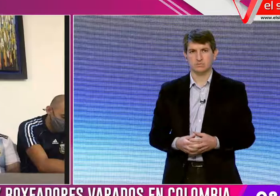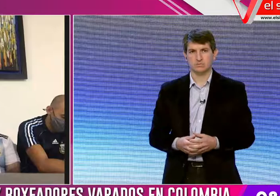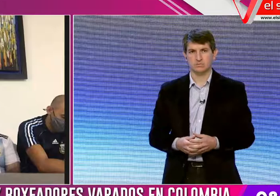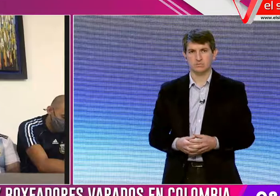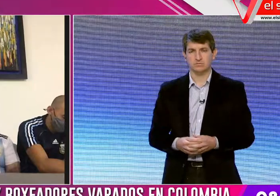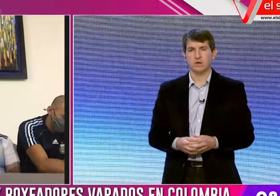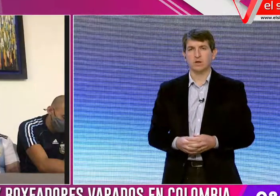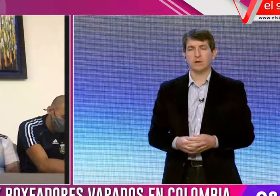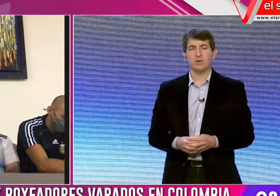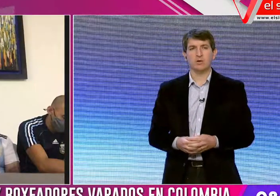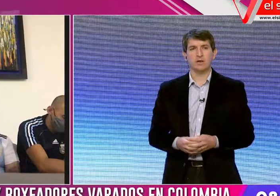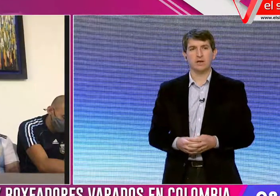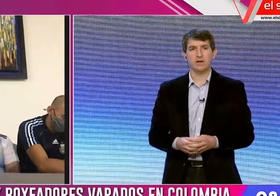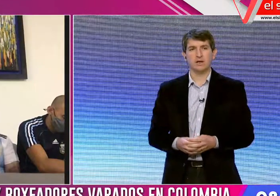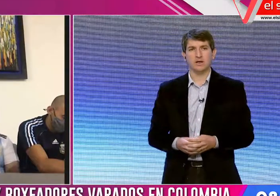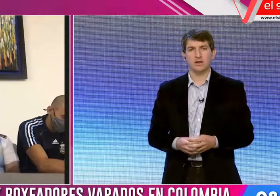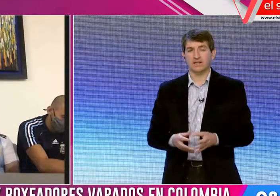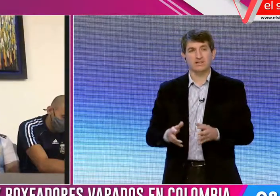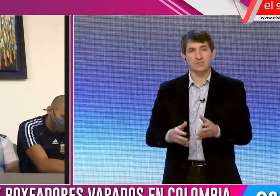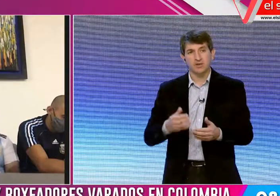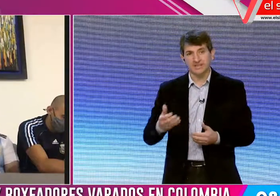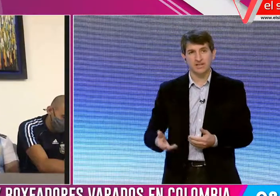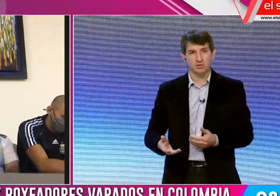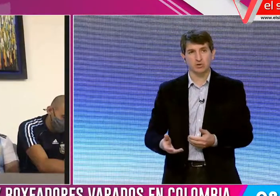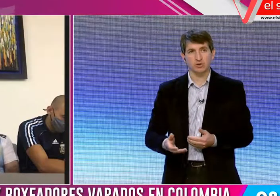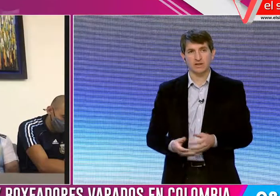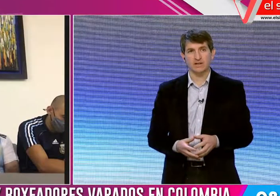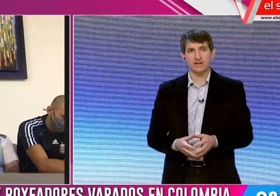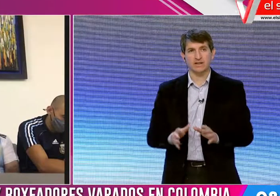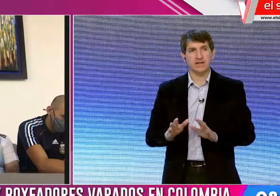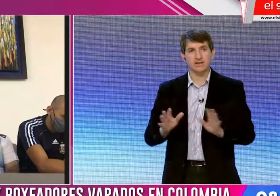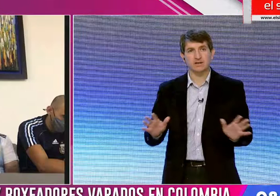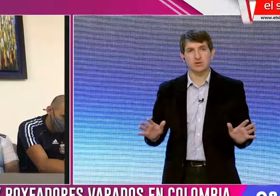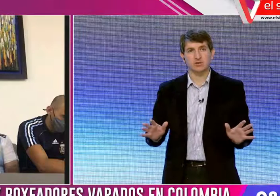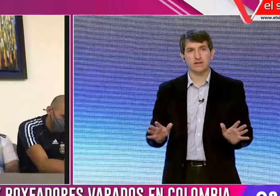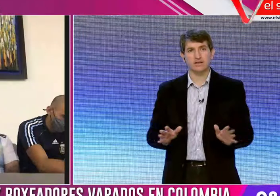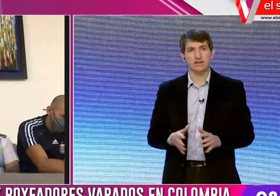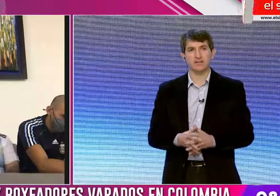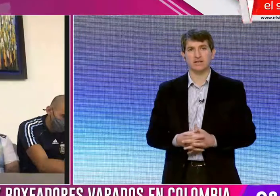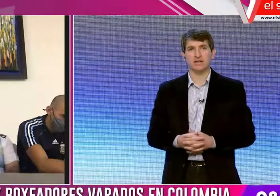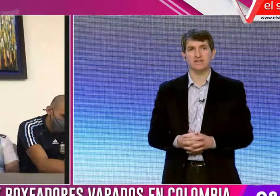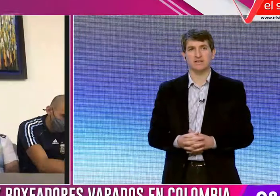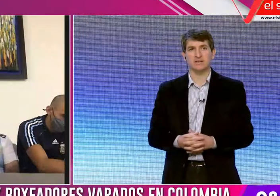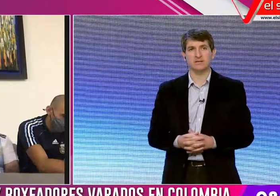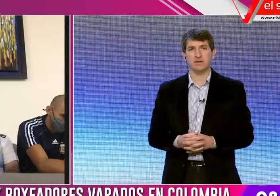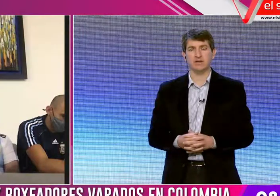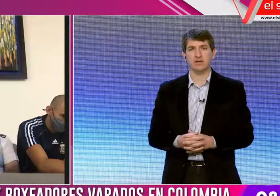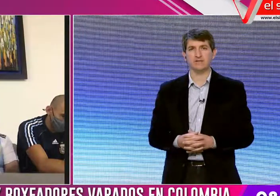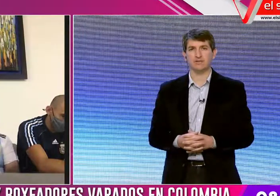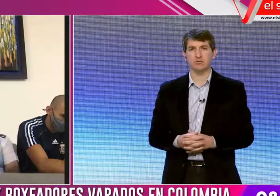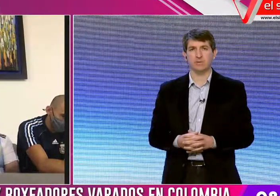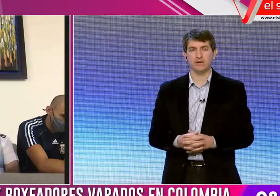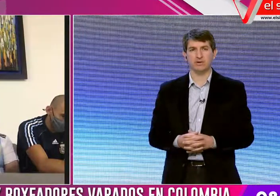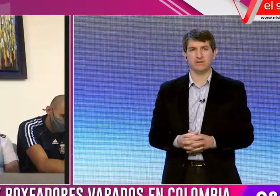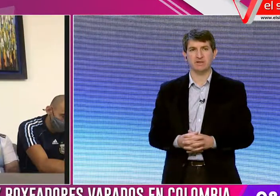deportivamente a la Argentina. Uh-huh. Pablo, y están sin poder salir incluso del hotel, están ahí dentro del hotel, tienen que mantenerse allí, imagino que les